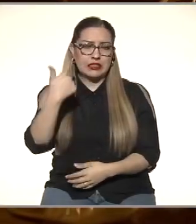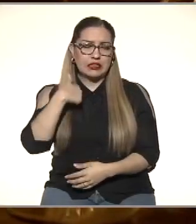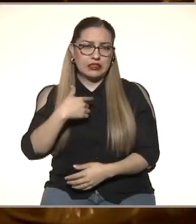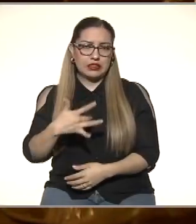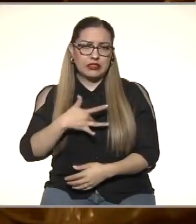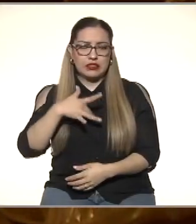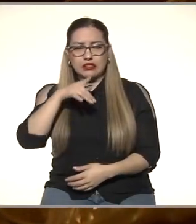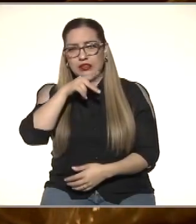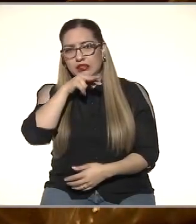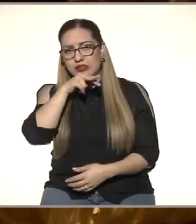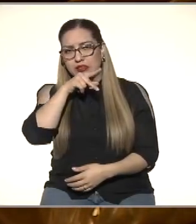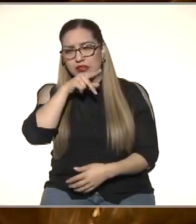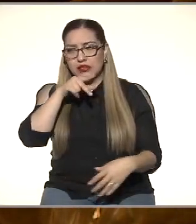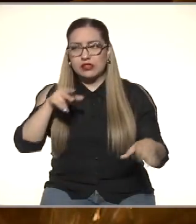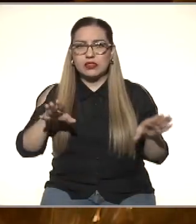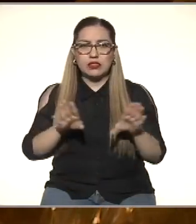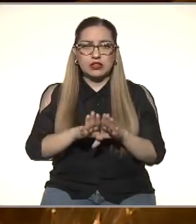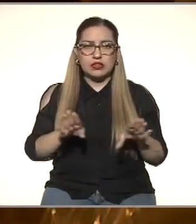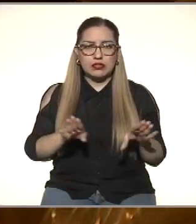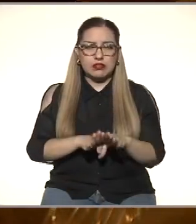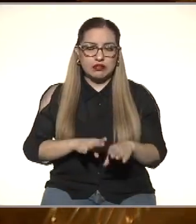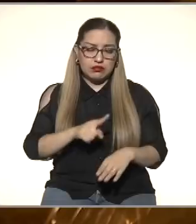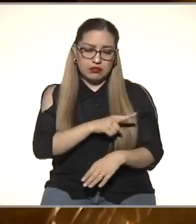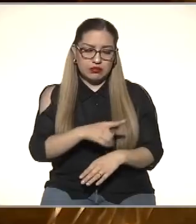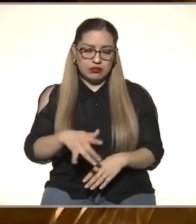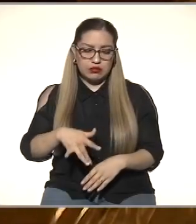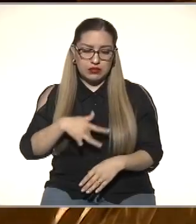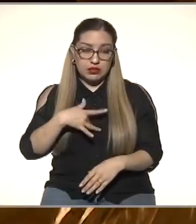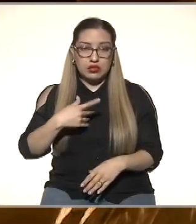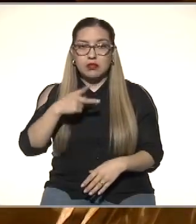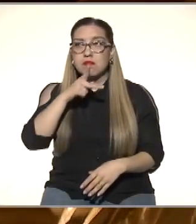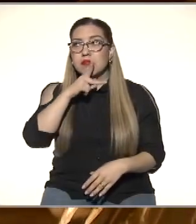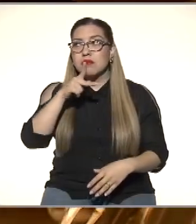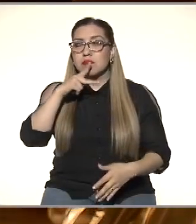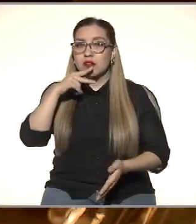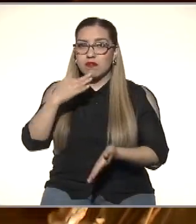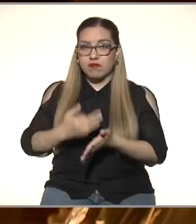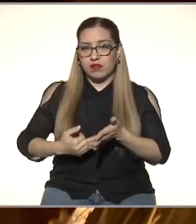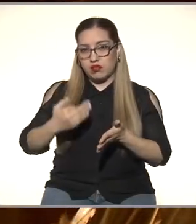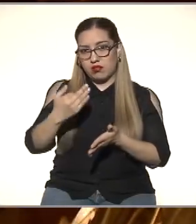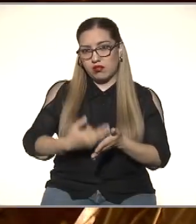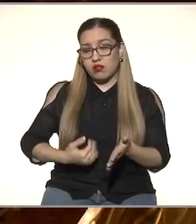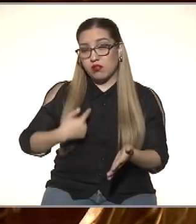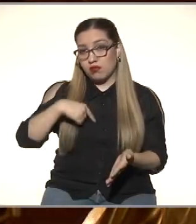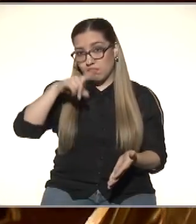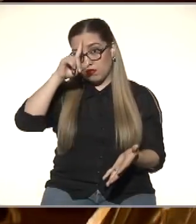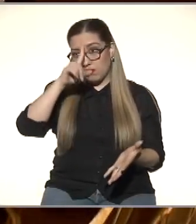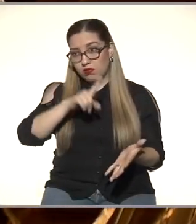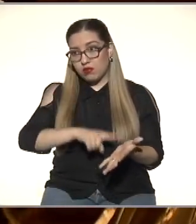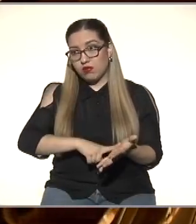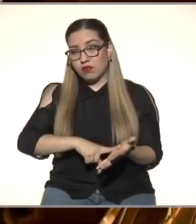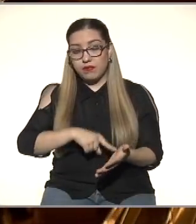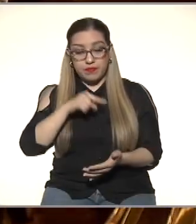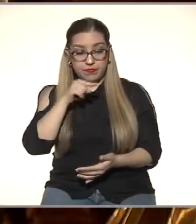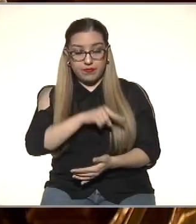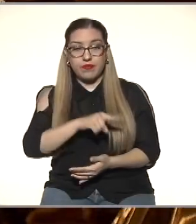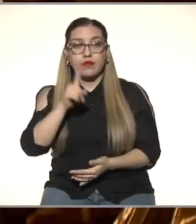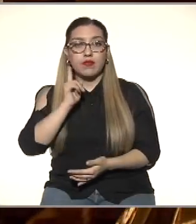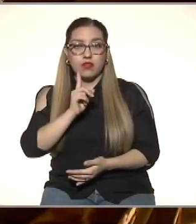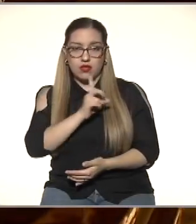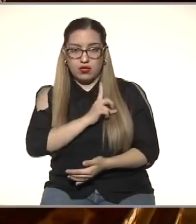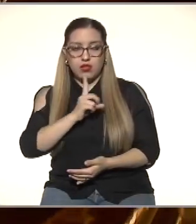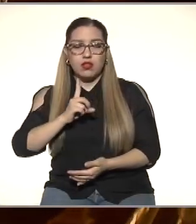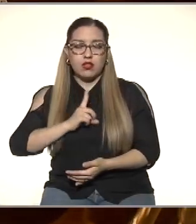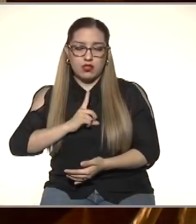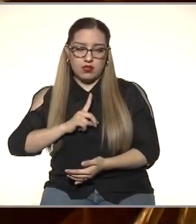de que no tuviera un papá. Actualmente yo tengo la idea de que mi hija tiene que tener una figura paterna estable, ya